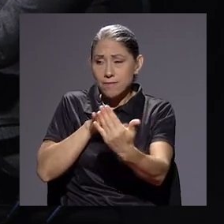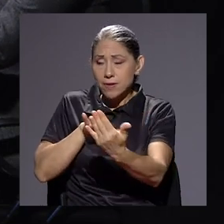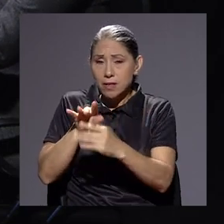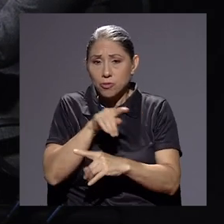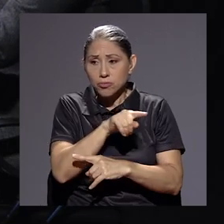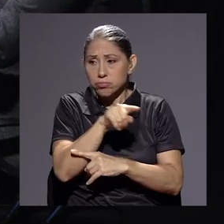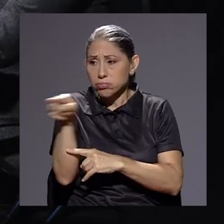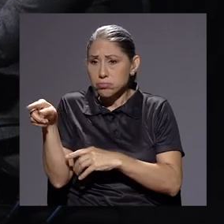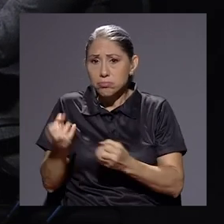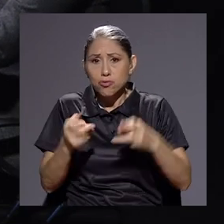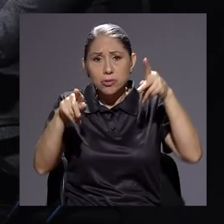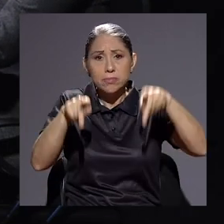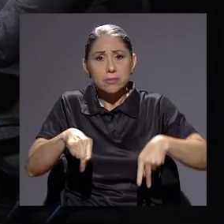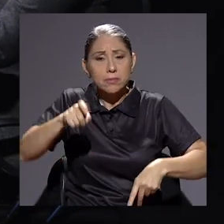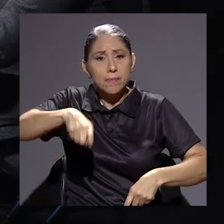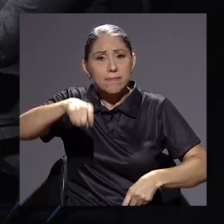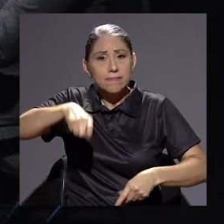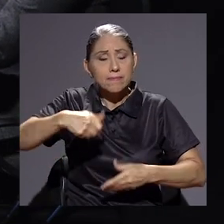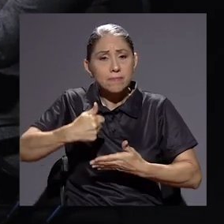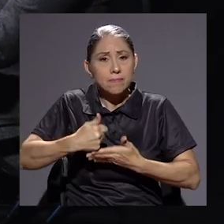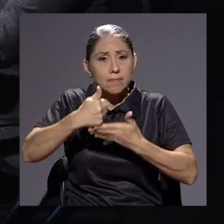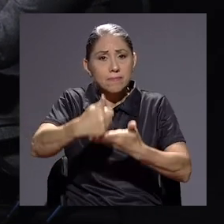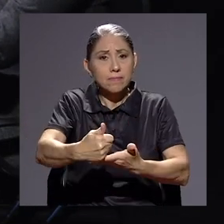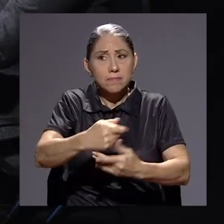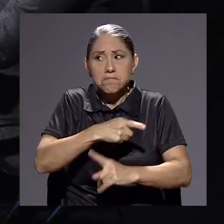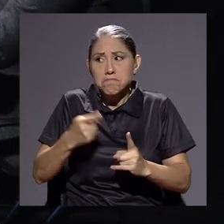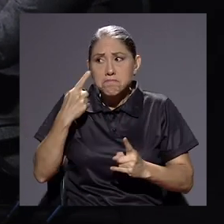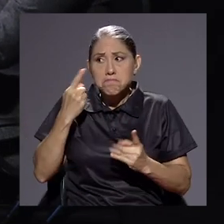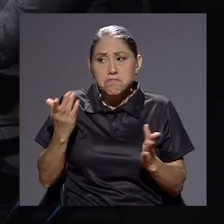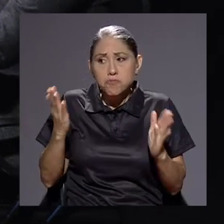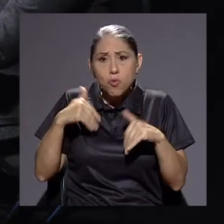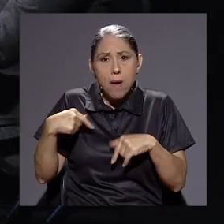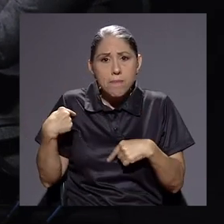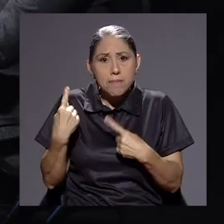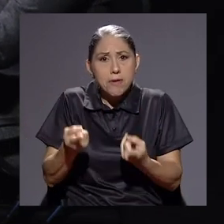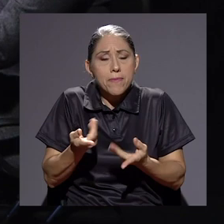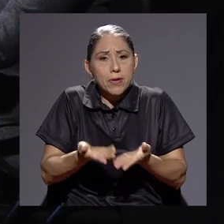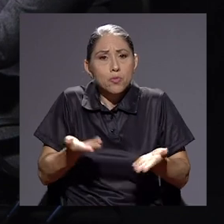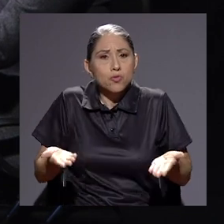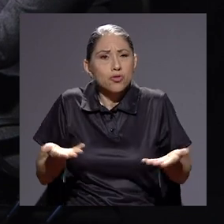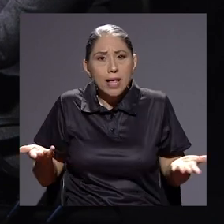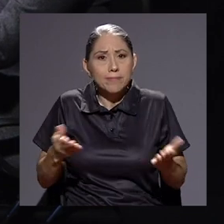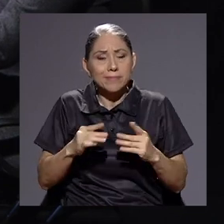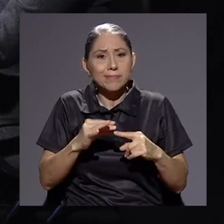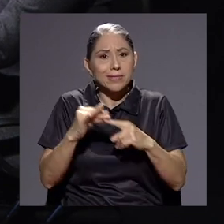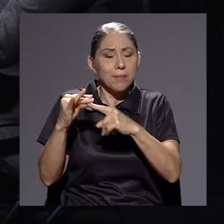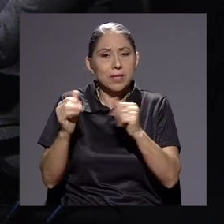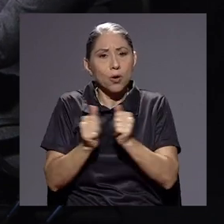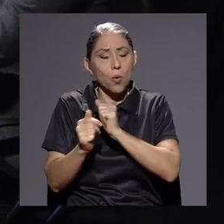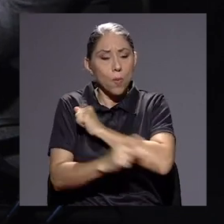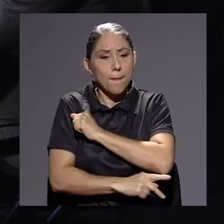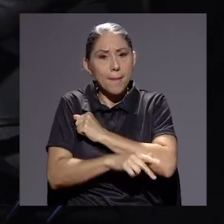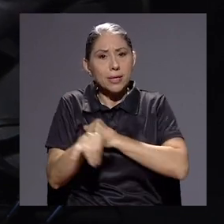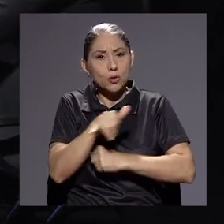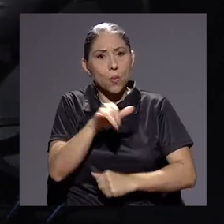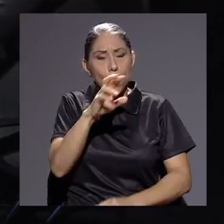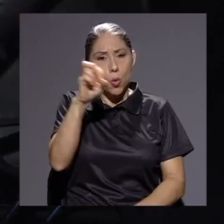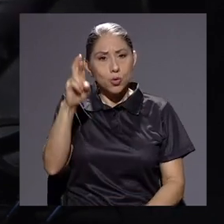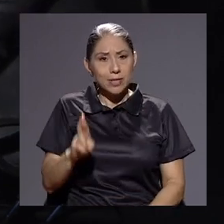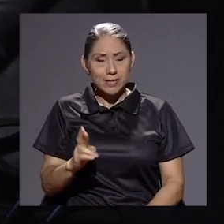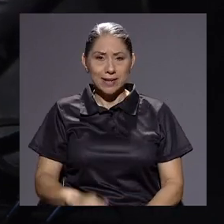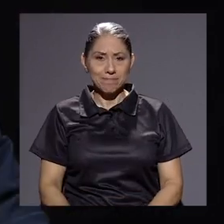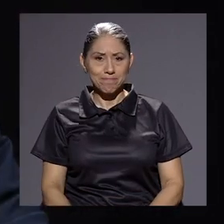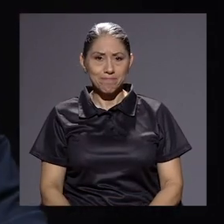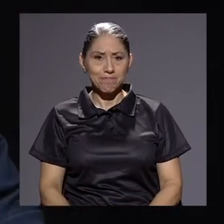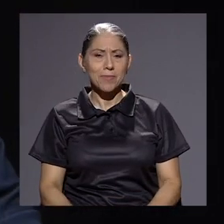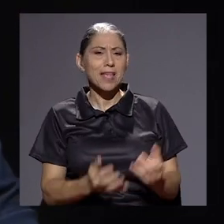muchas personas que necesitan ayuda, pero pocos recursos disponibles, sobre todo en un país como Costa Rica. Me quiero quedar con esas palabras